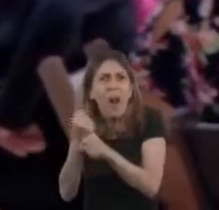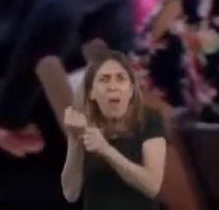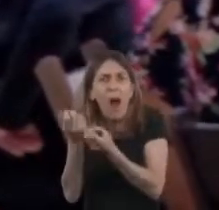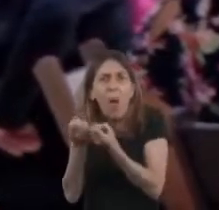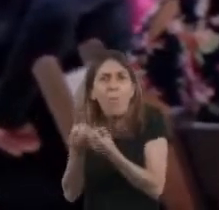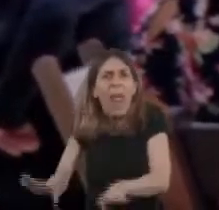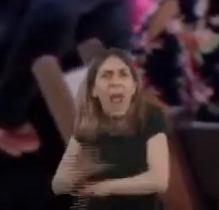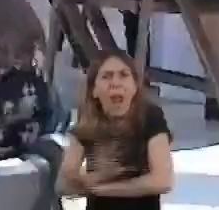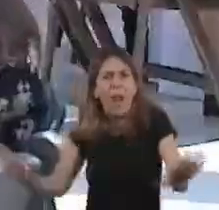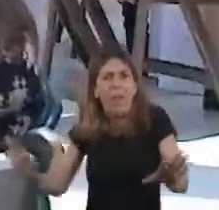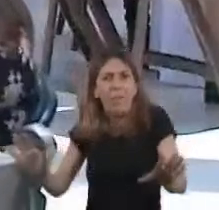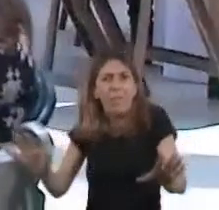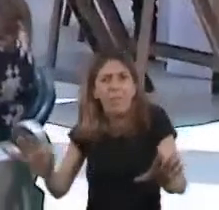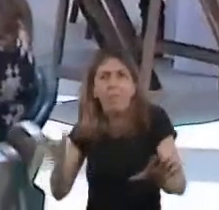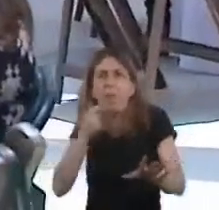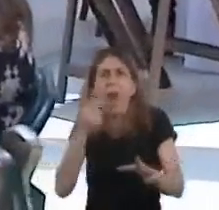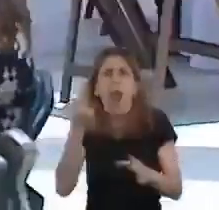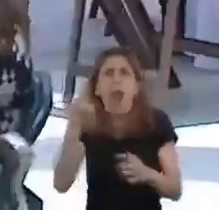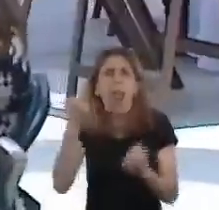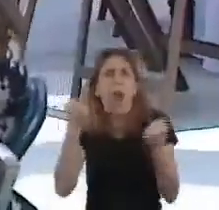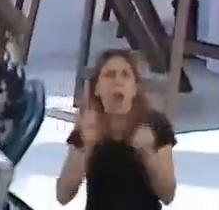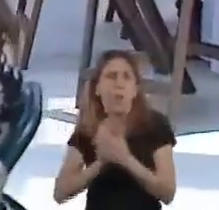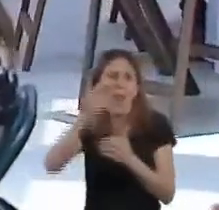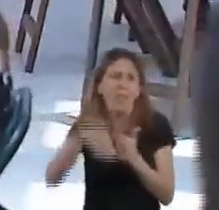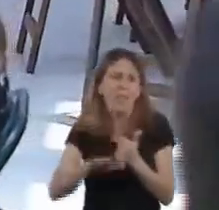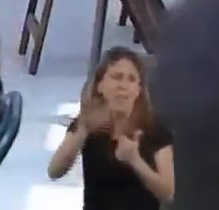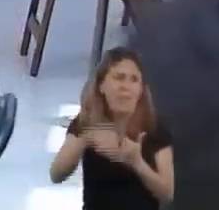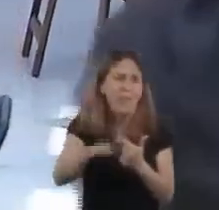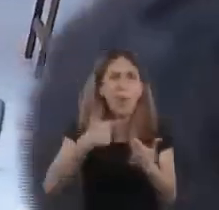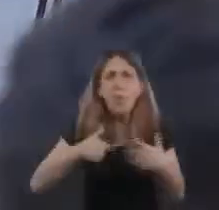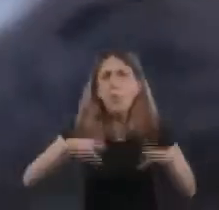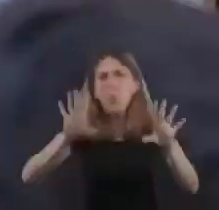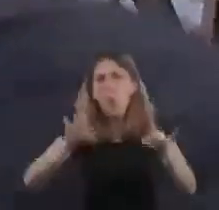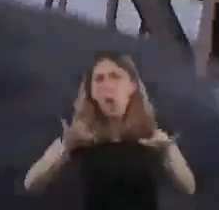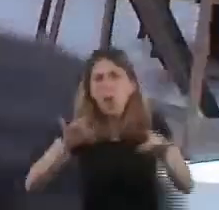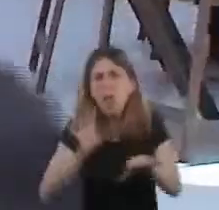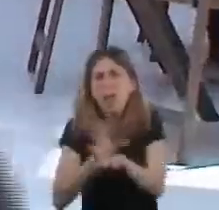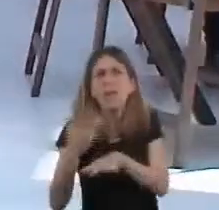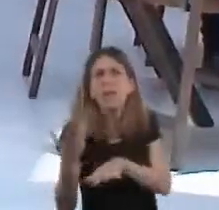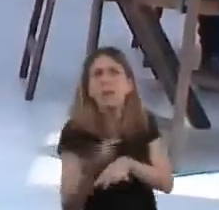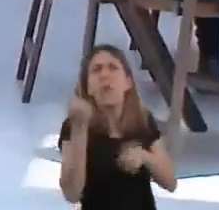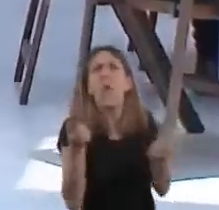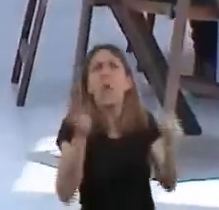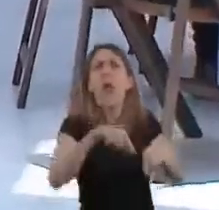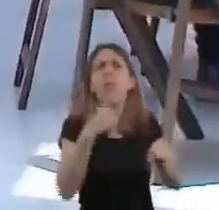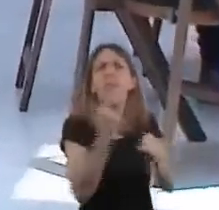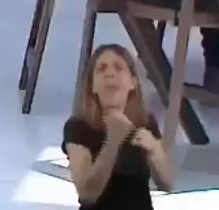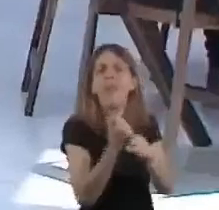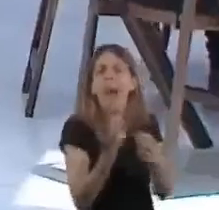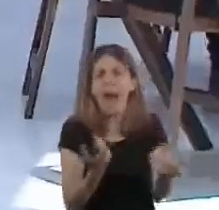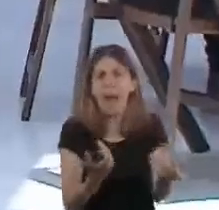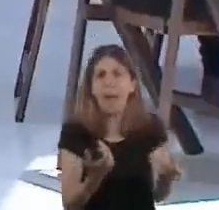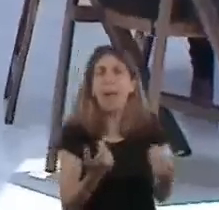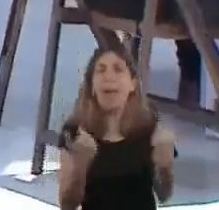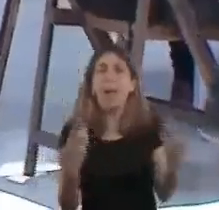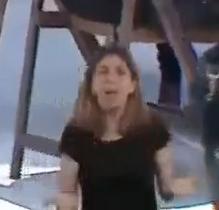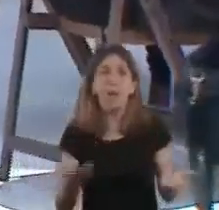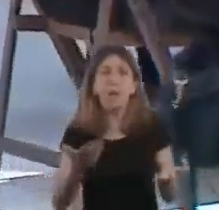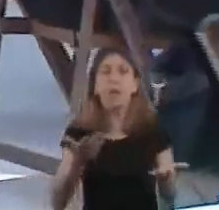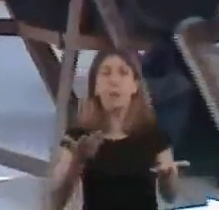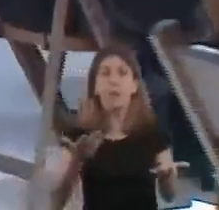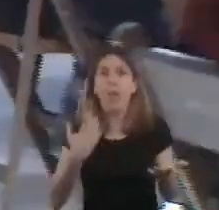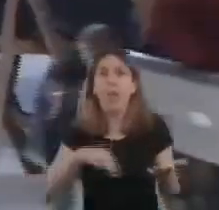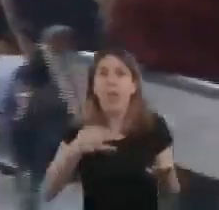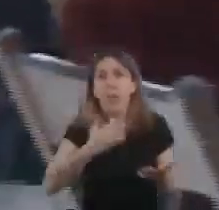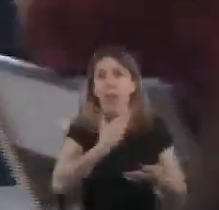en condiciones de una economía muy adversa y que les ha costado mucho recuperar el trabajo que necesitaban. Entonces allí tenemos que